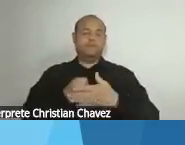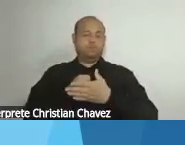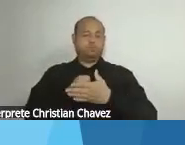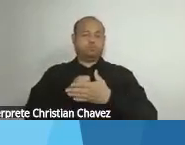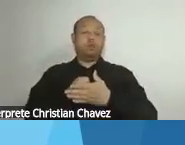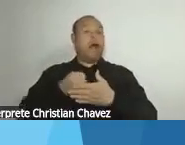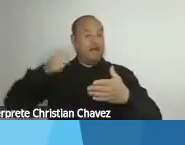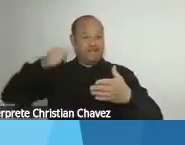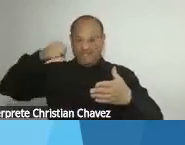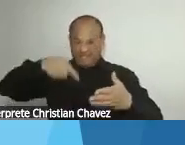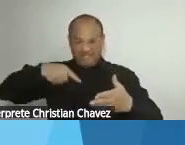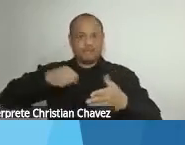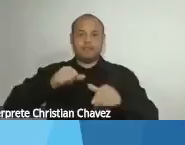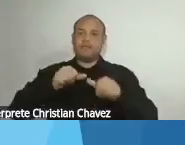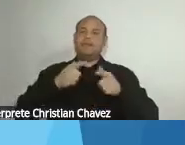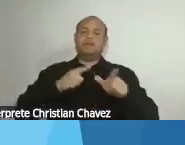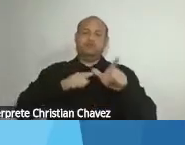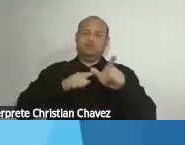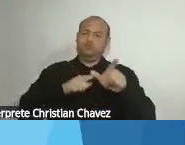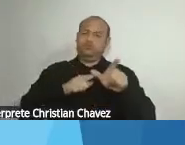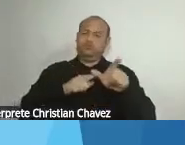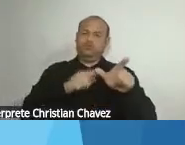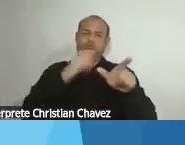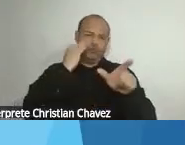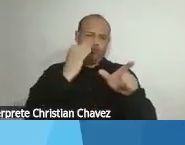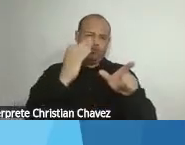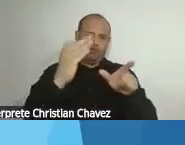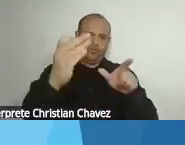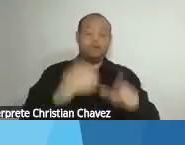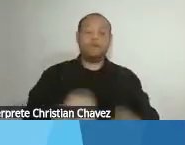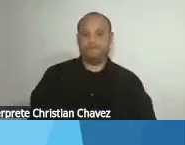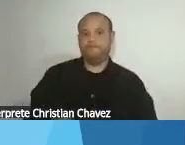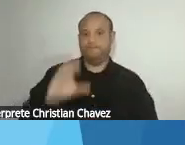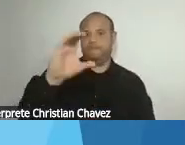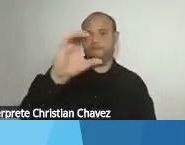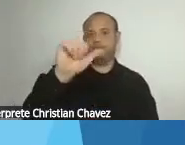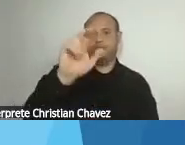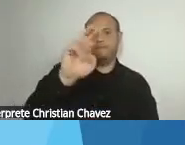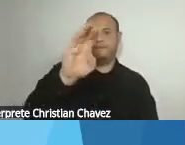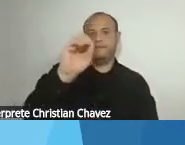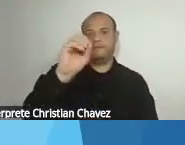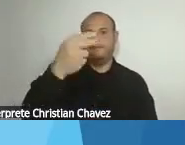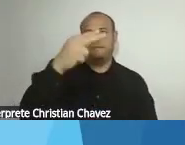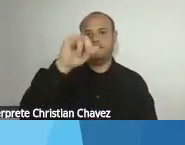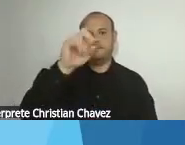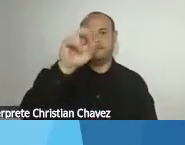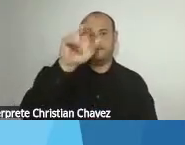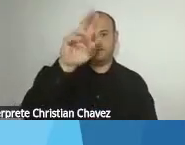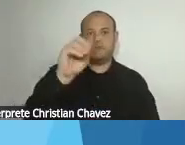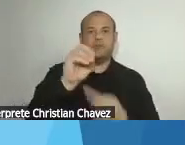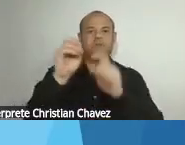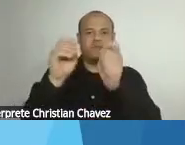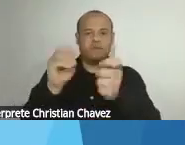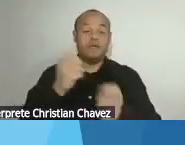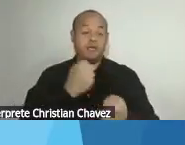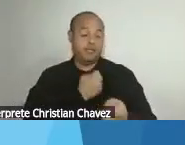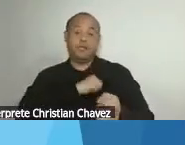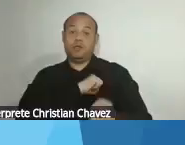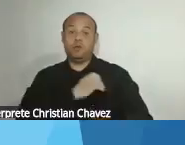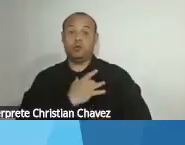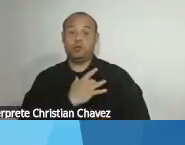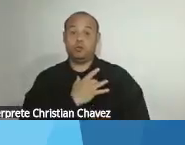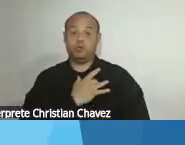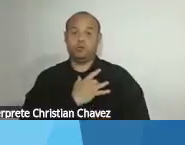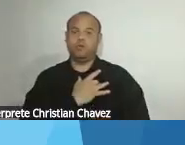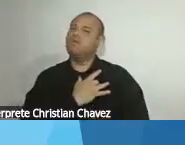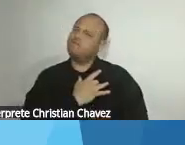¿sí? También el carbohidrato nos pudiera ayudar en nuestra salud cardiovascular. ¿Cómo?